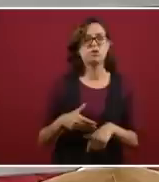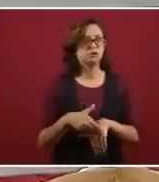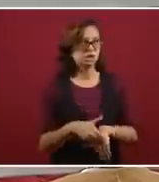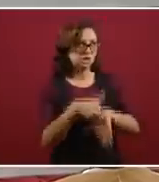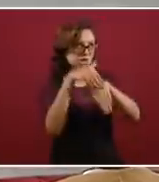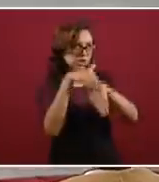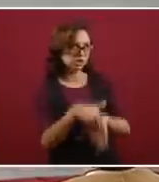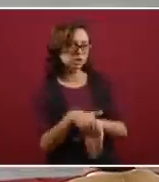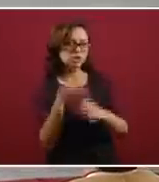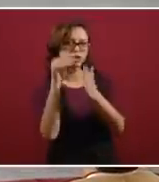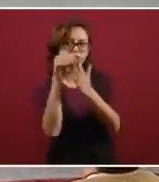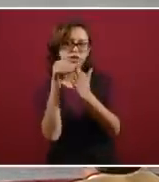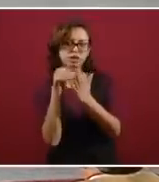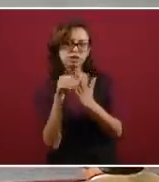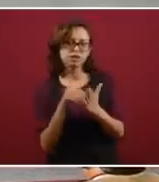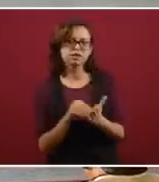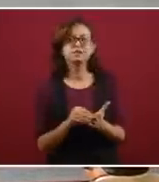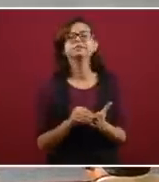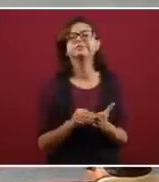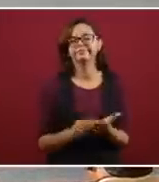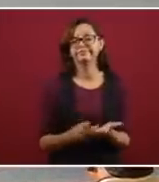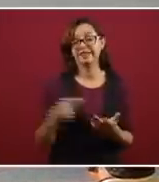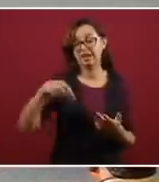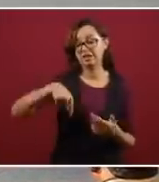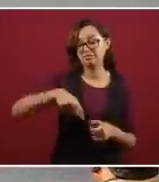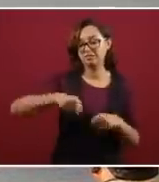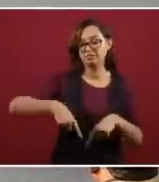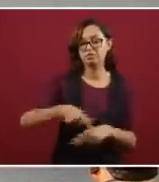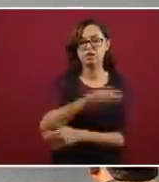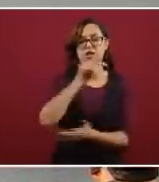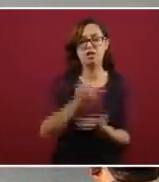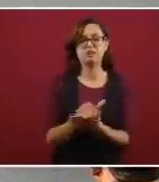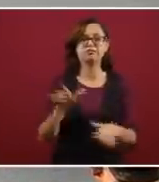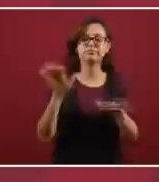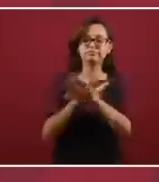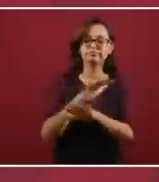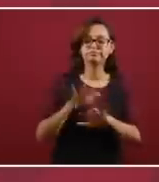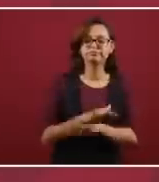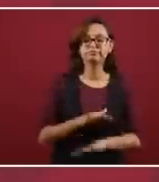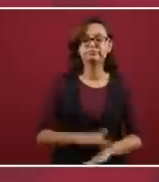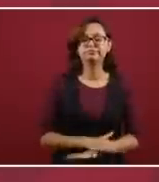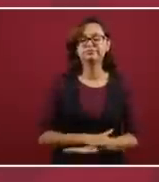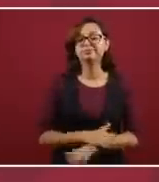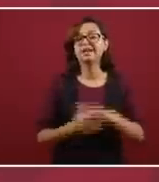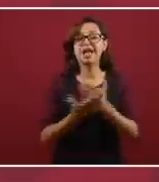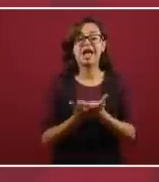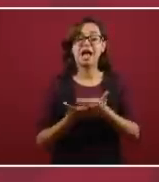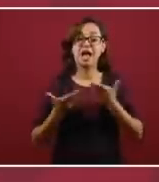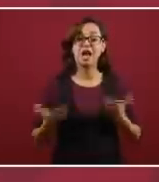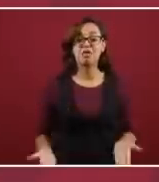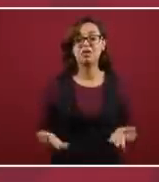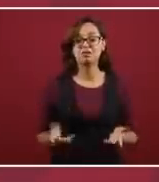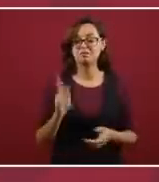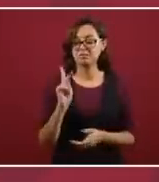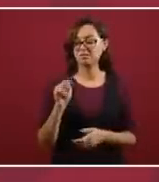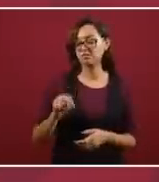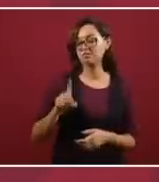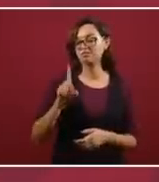con las llamadas reformas estructurales. Esto es distinto.